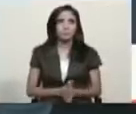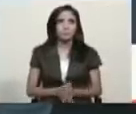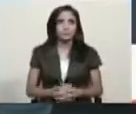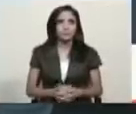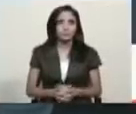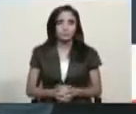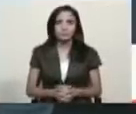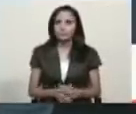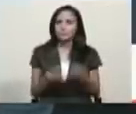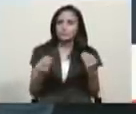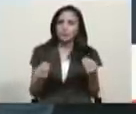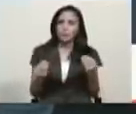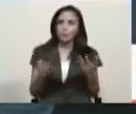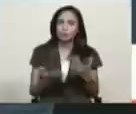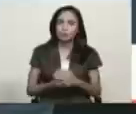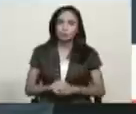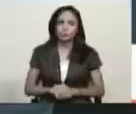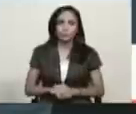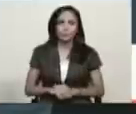Miles.